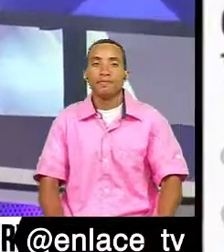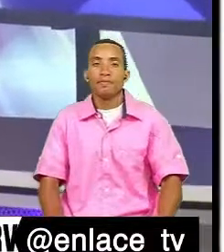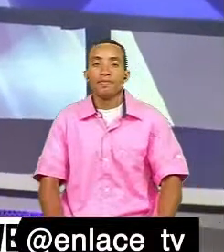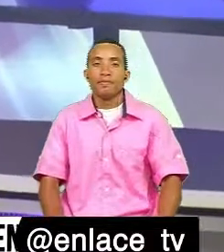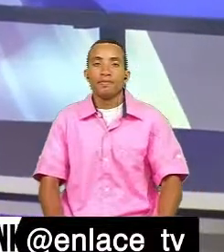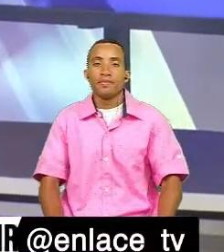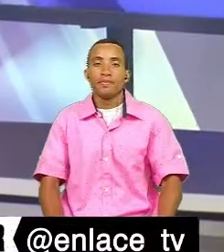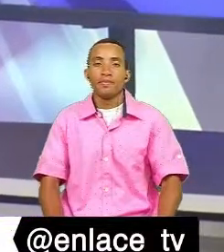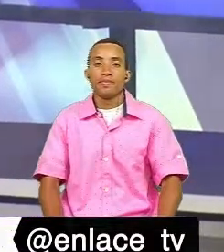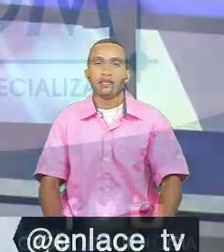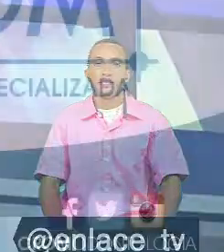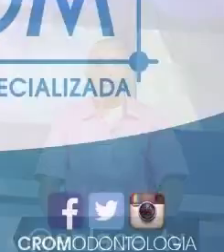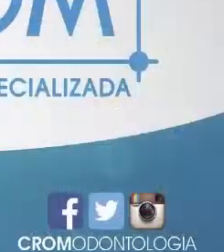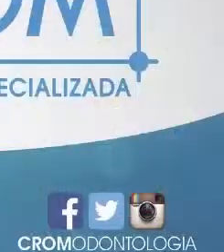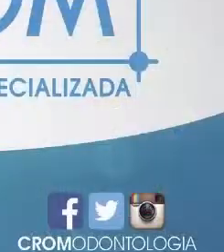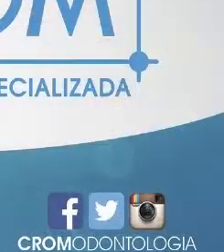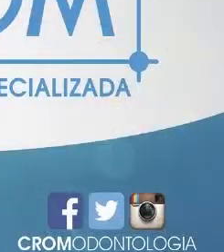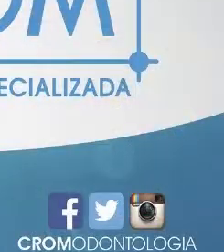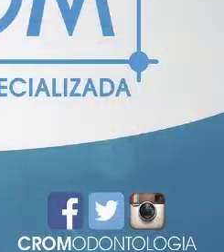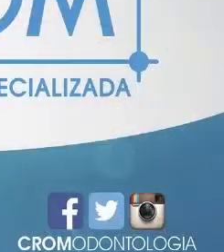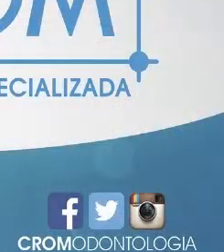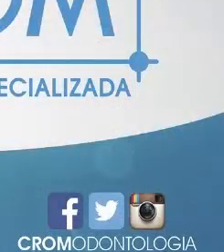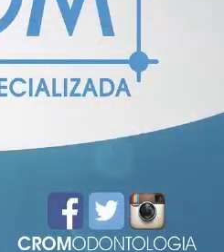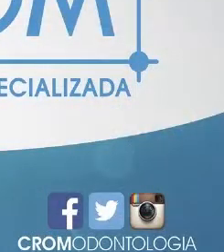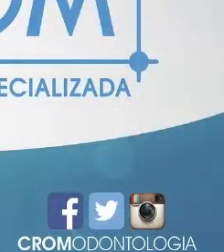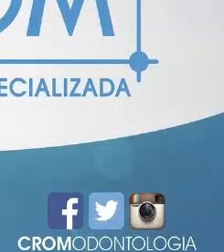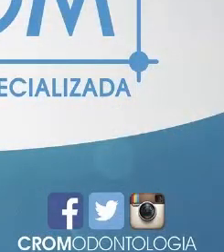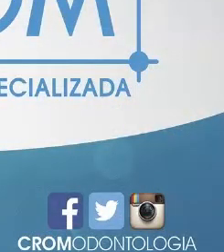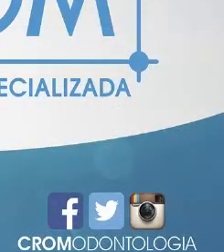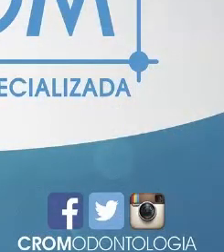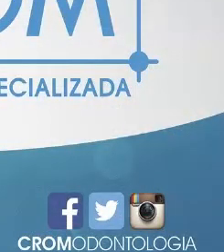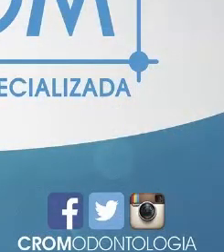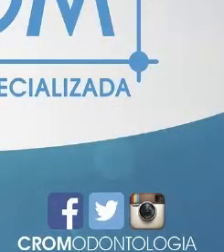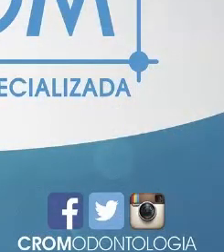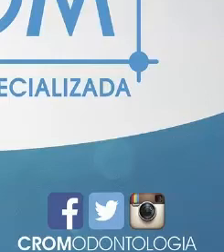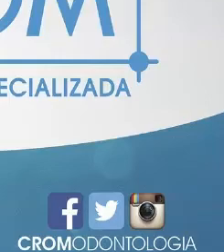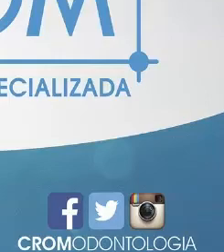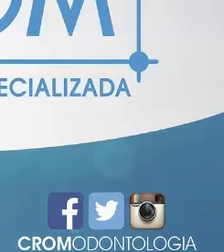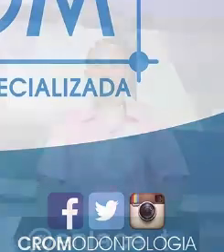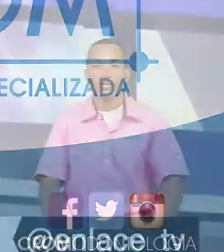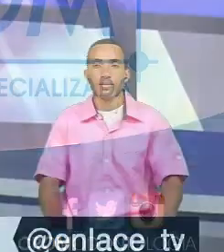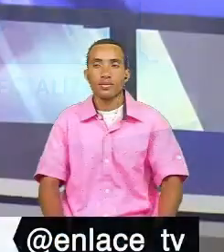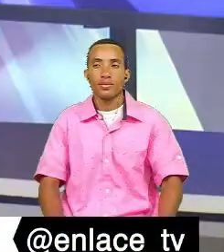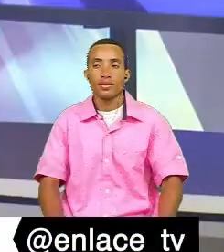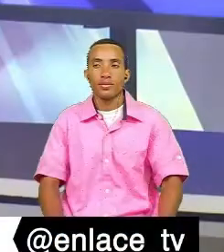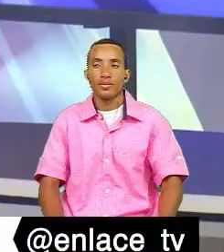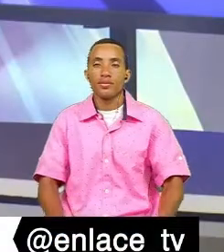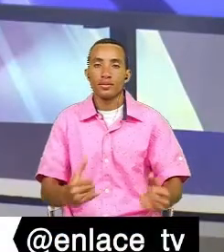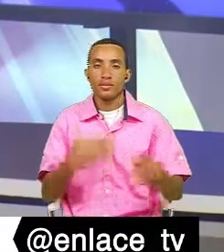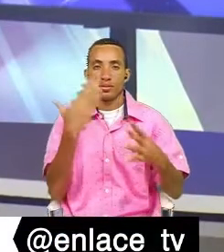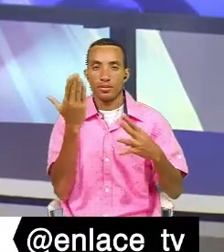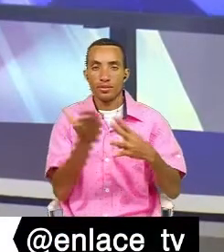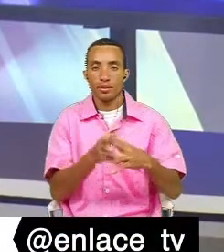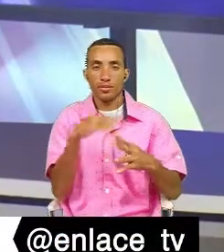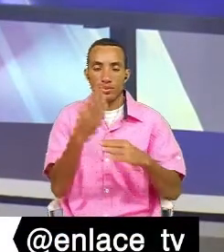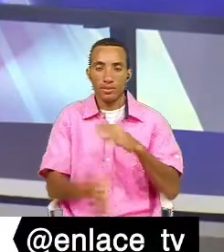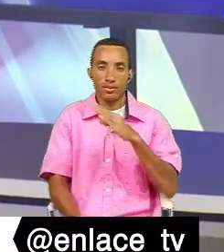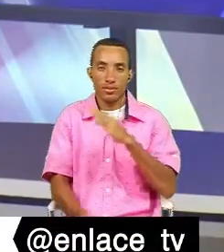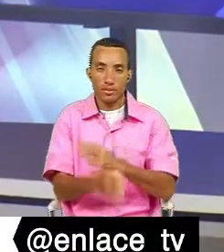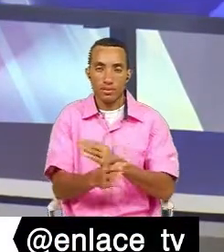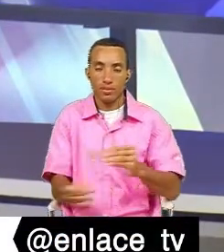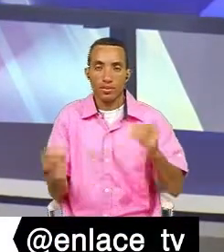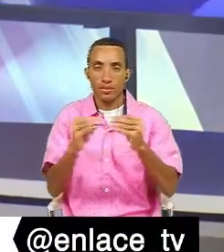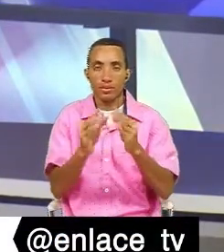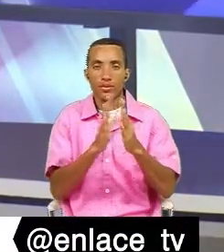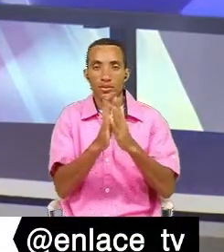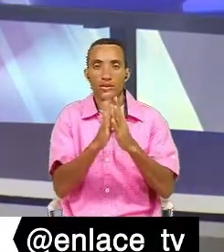Y al mal tiempo, buena cara. Desde 1994, Chrome es la sonrisa de Barranca Bermeja. Hacemos una pausa, ya regresamos con más